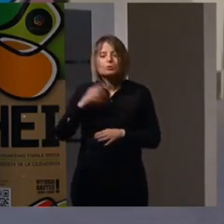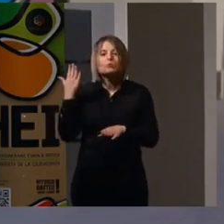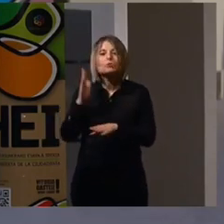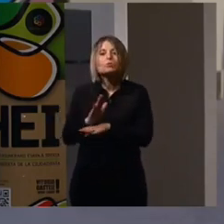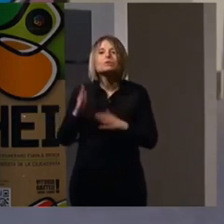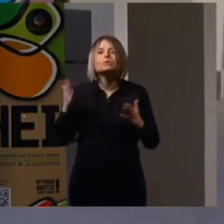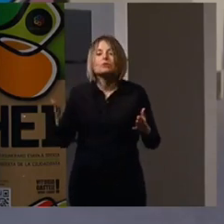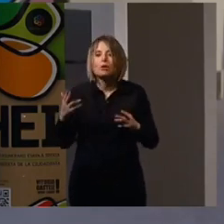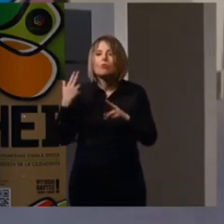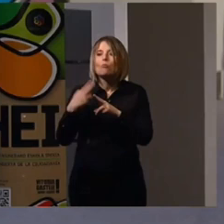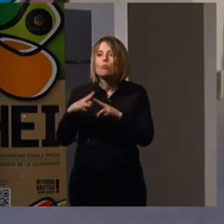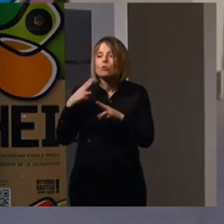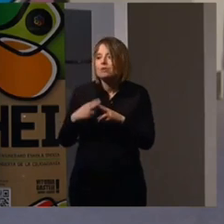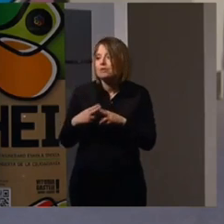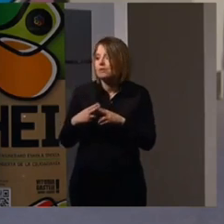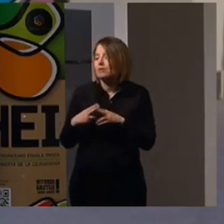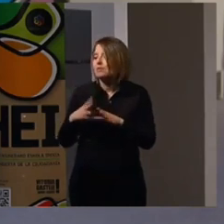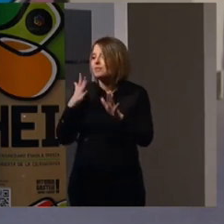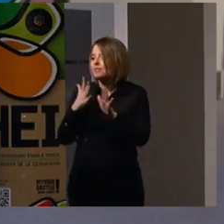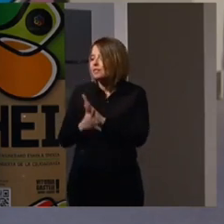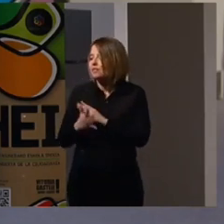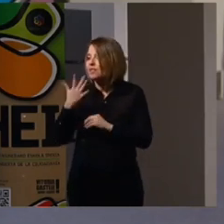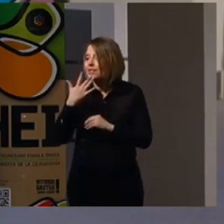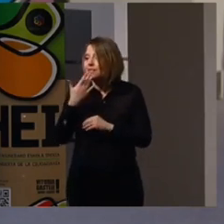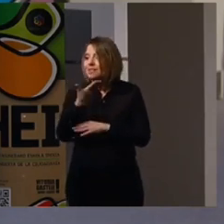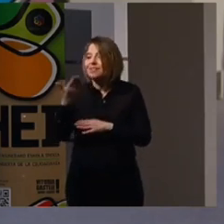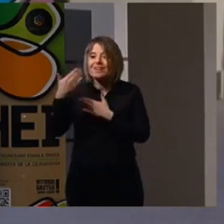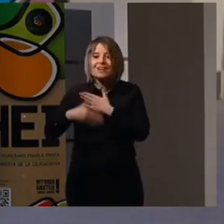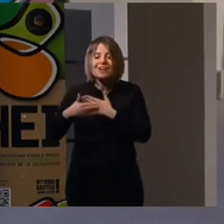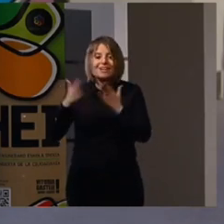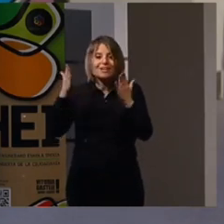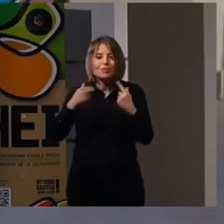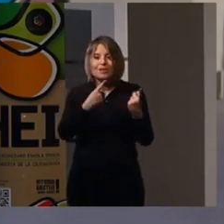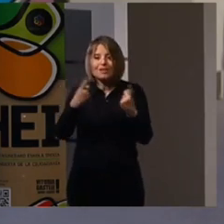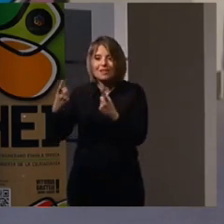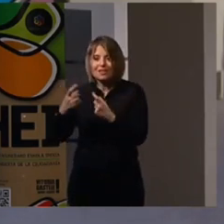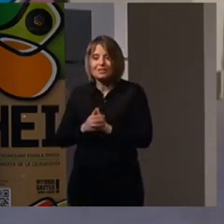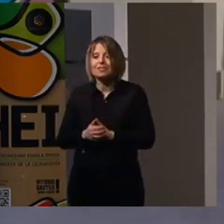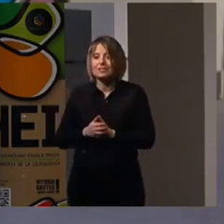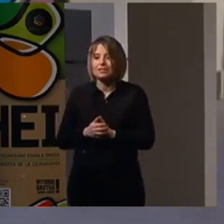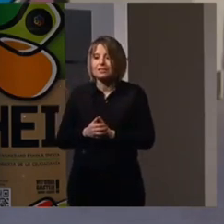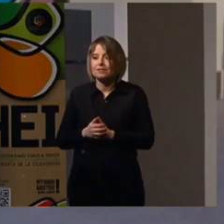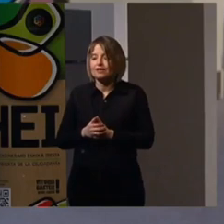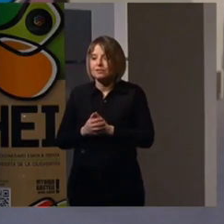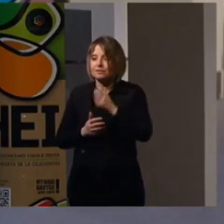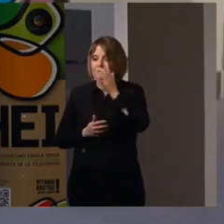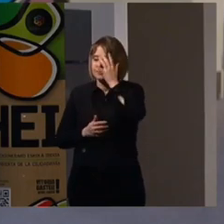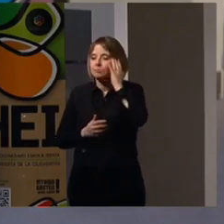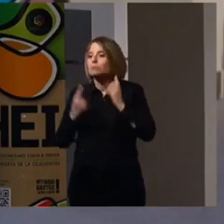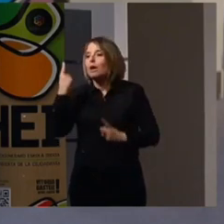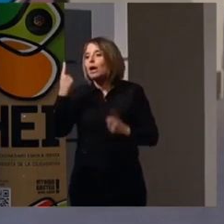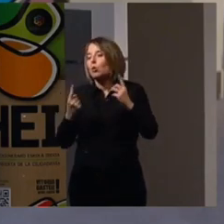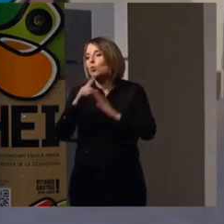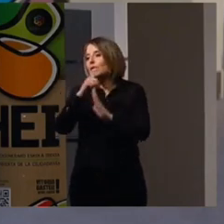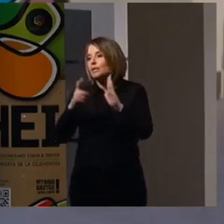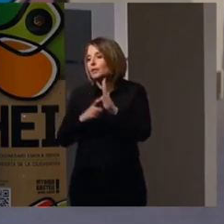es la política no va a hacer lo que no esté en la calle como necesidad percibida. Quitando